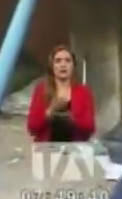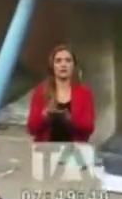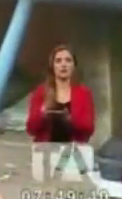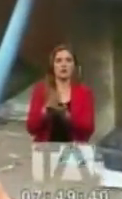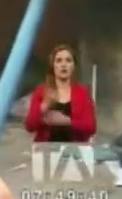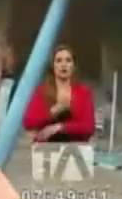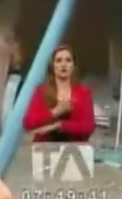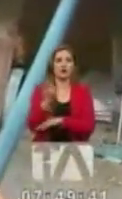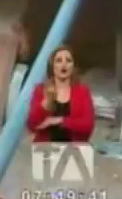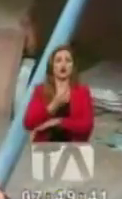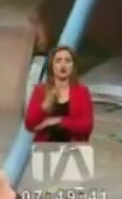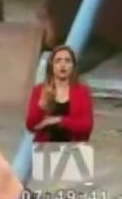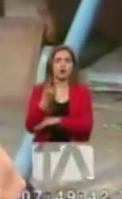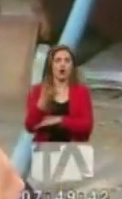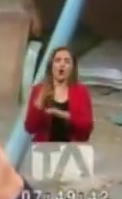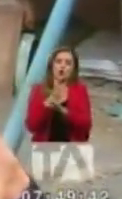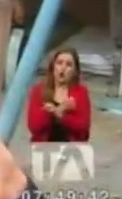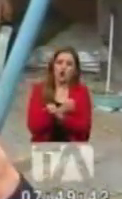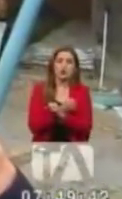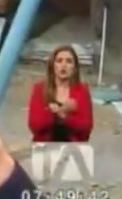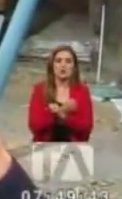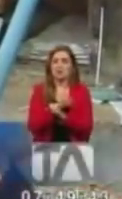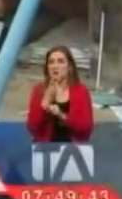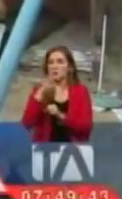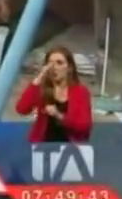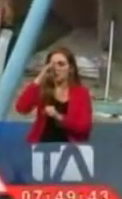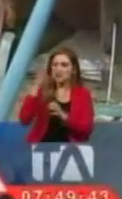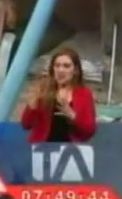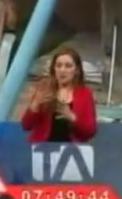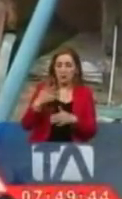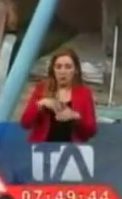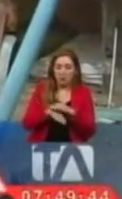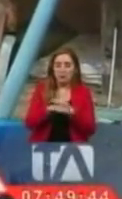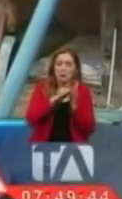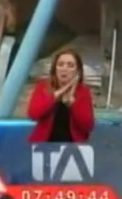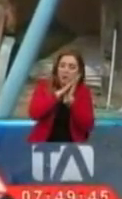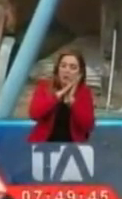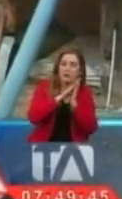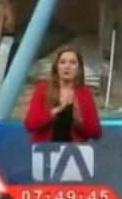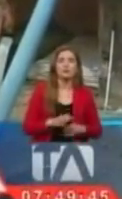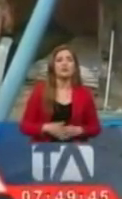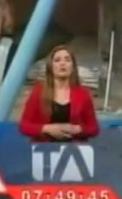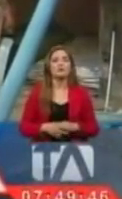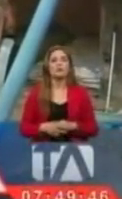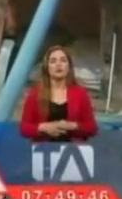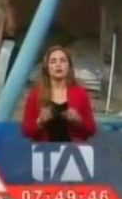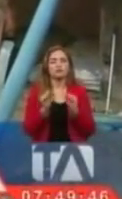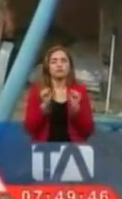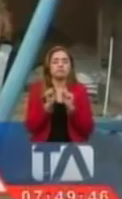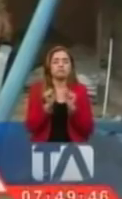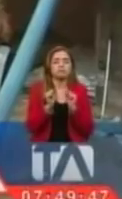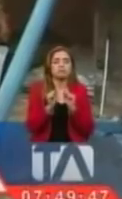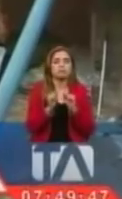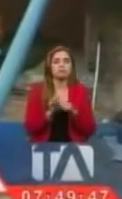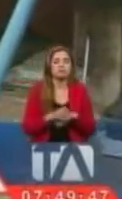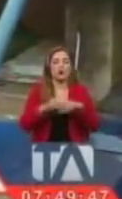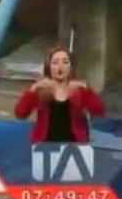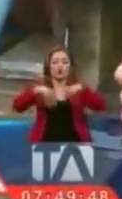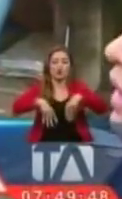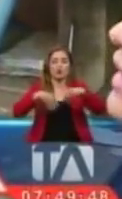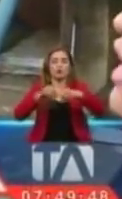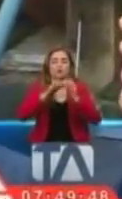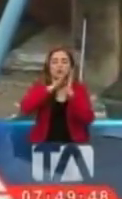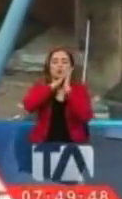en la noche cuando ya no les ven se internan de nuevo en el lugar para ponerse a guarecerse del frío de poder